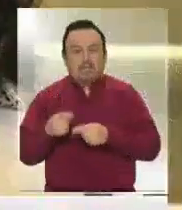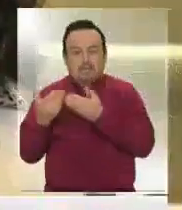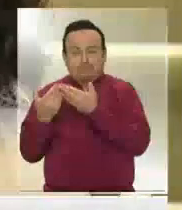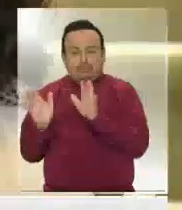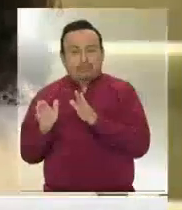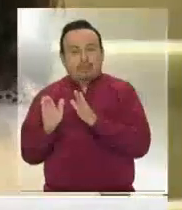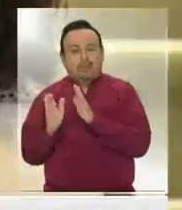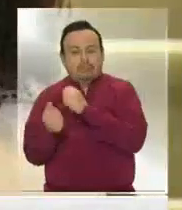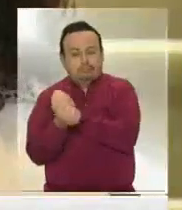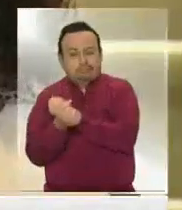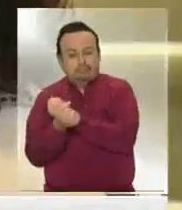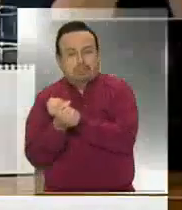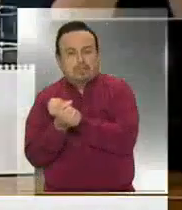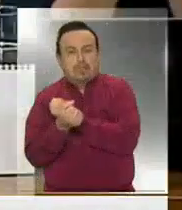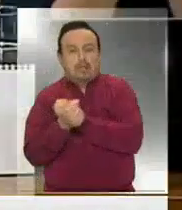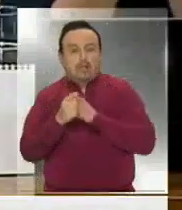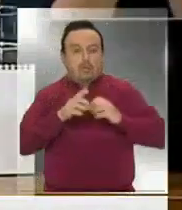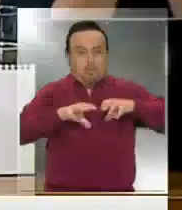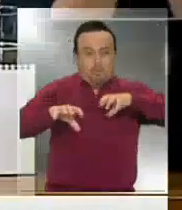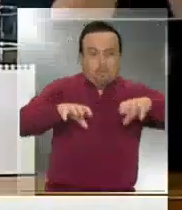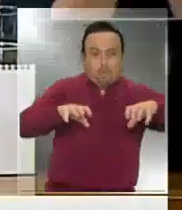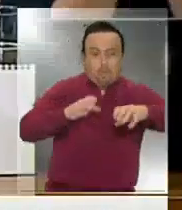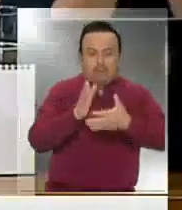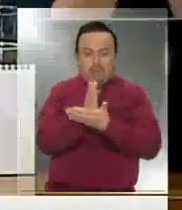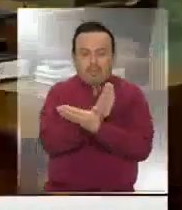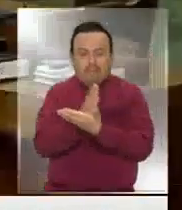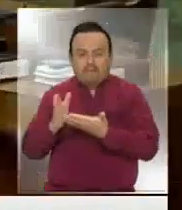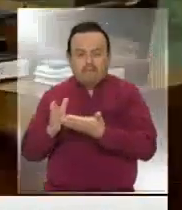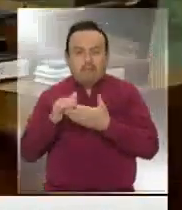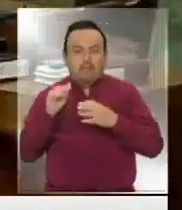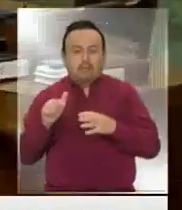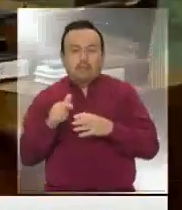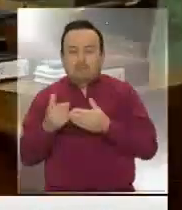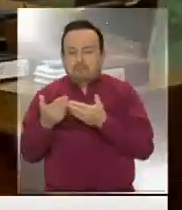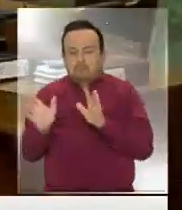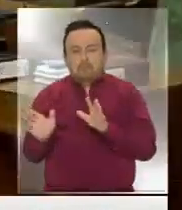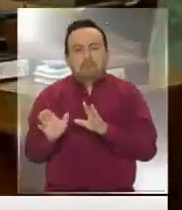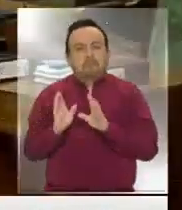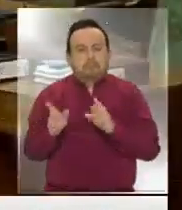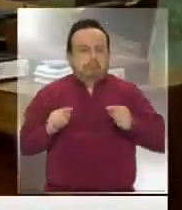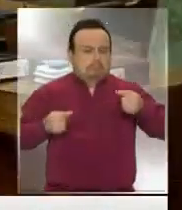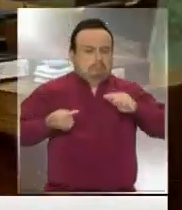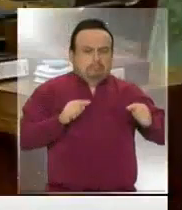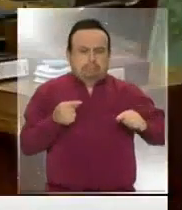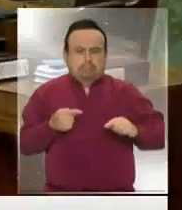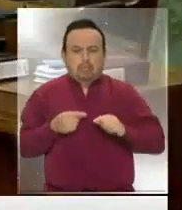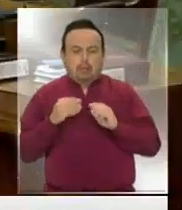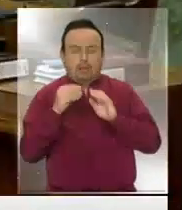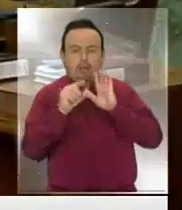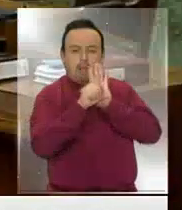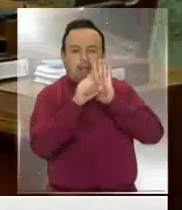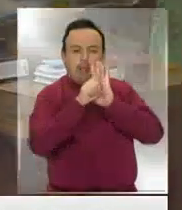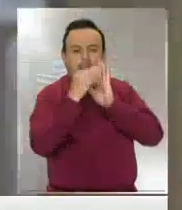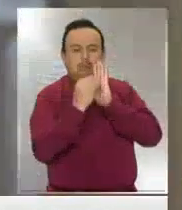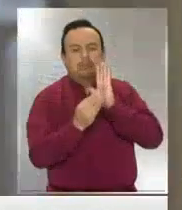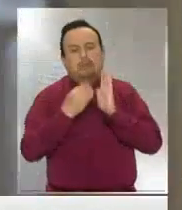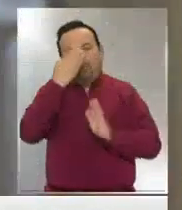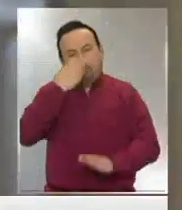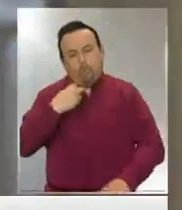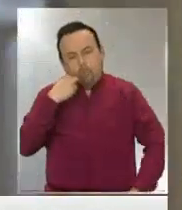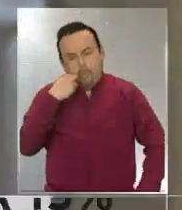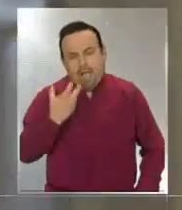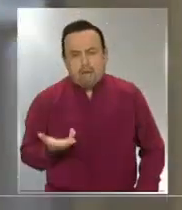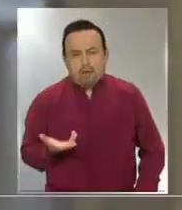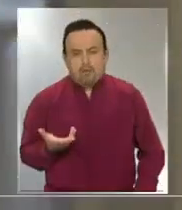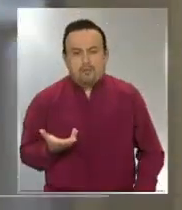dividió al gobierno con sus partidos, veto al proyecto que conmuta penas y discusión inmediata la ley humanitaria. Lo que yo